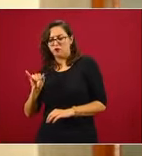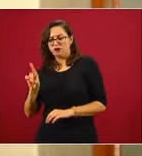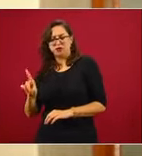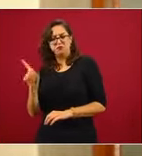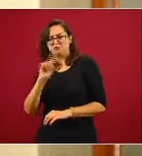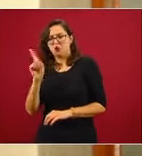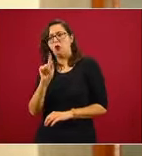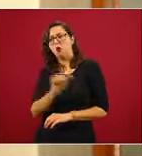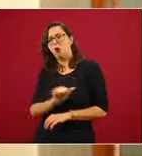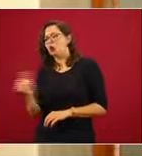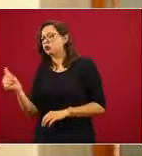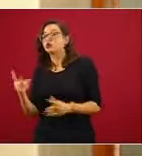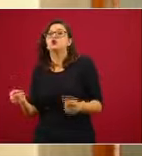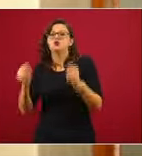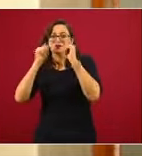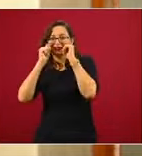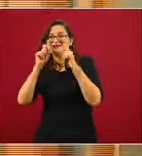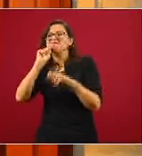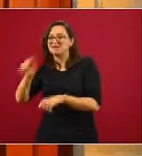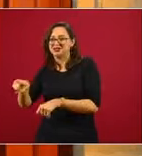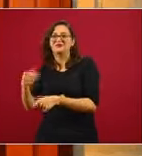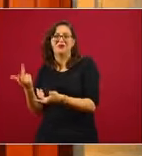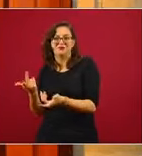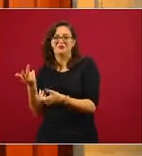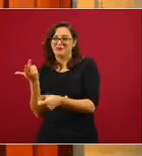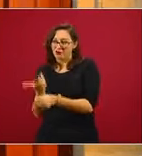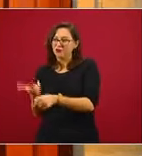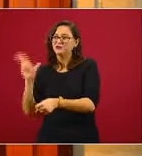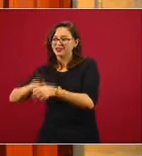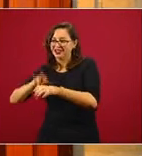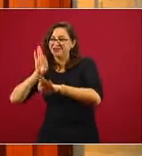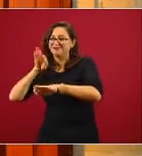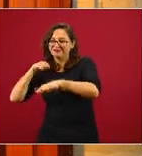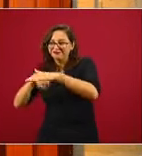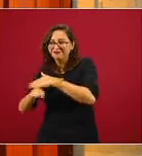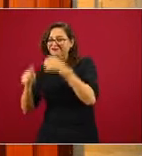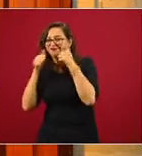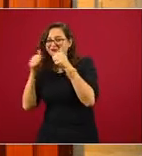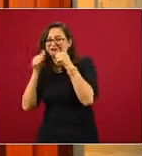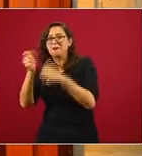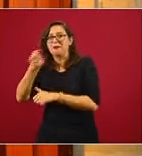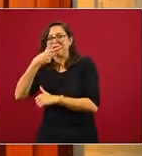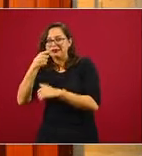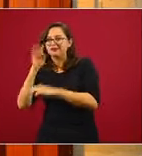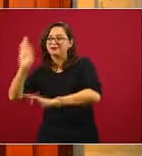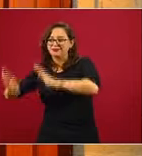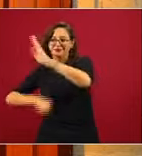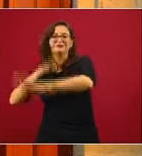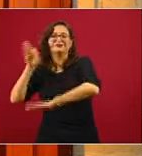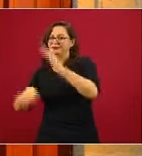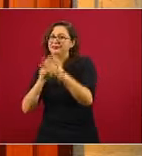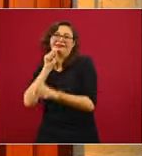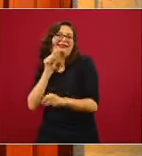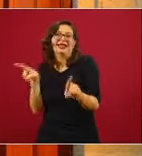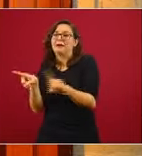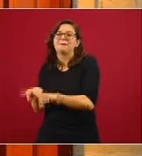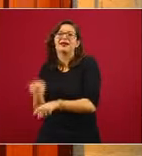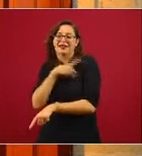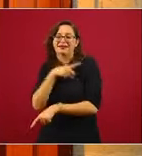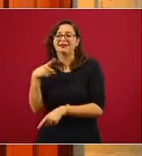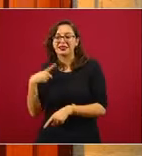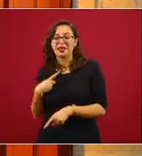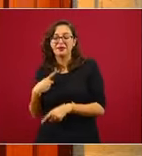COVID-19, requieren de atención médica, por lo tanto requieren de que el personal de salud las atienda, requieren de un seguimiento, las